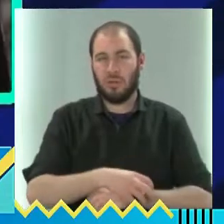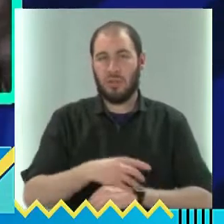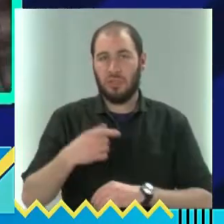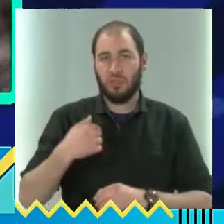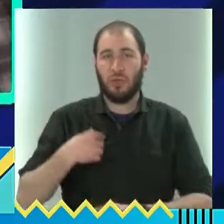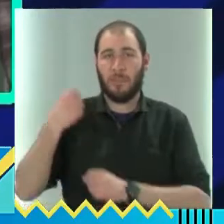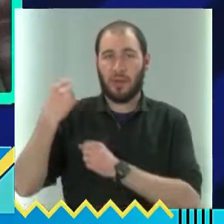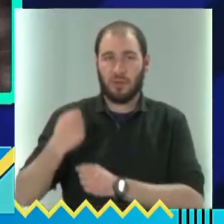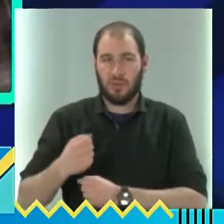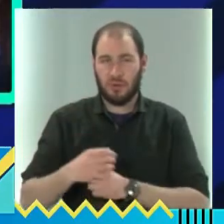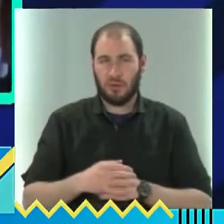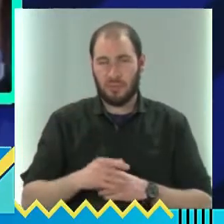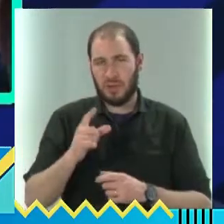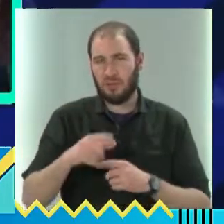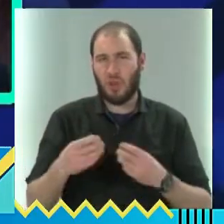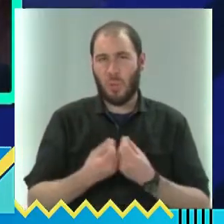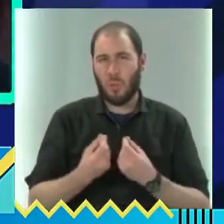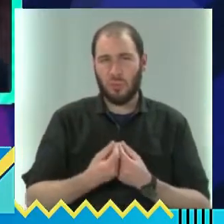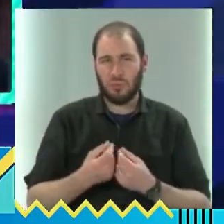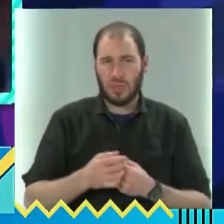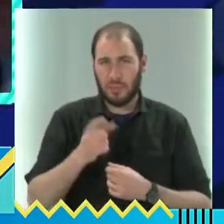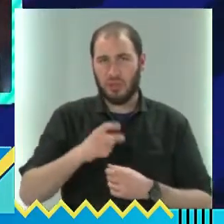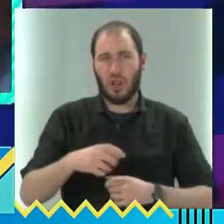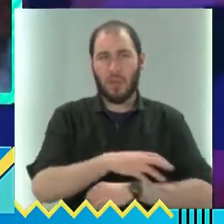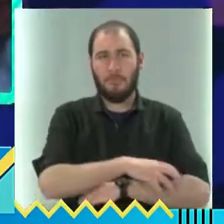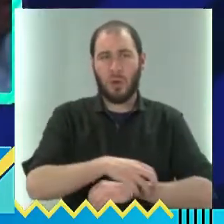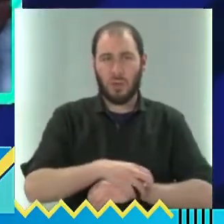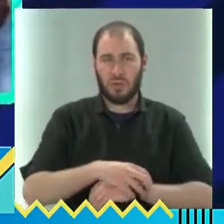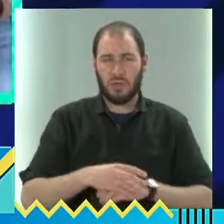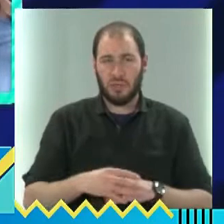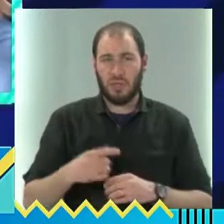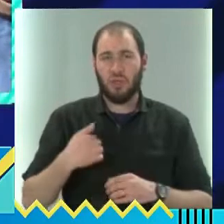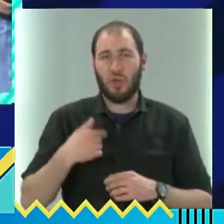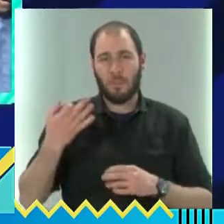pastor, la mayoría de la gente es pobre. También tengo